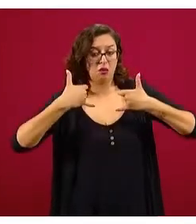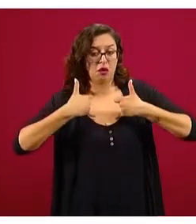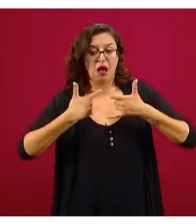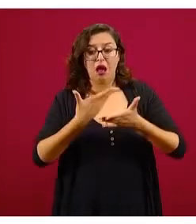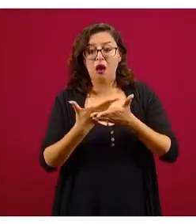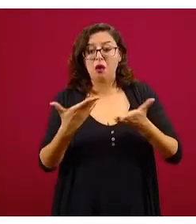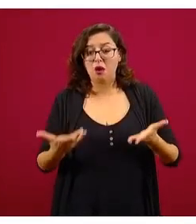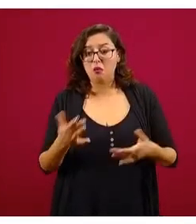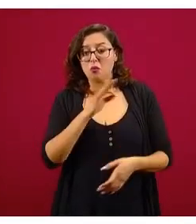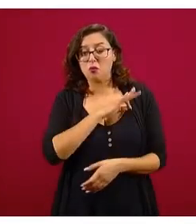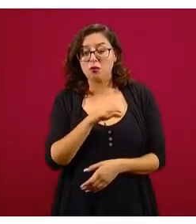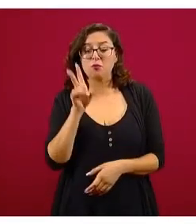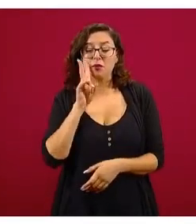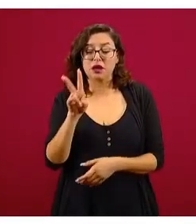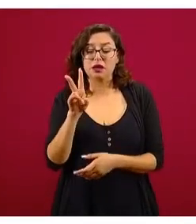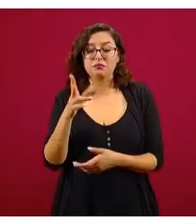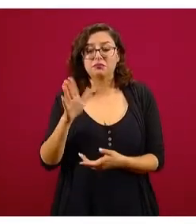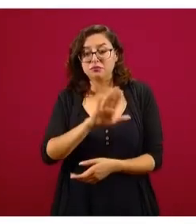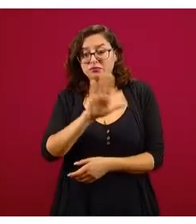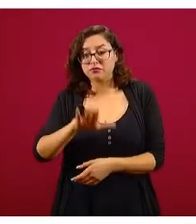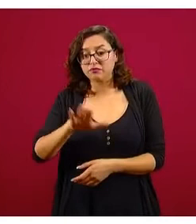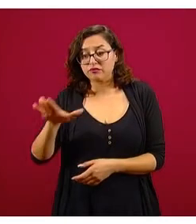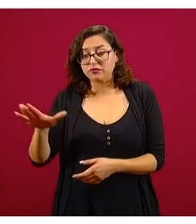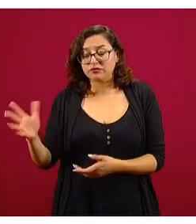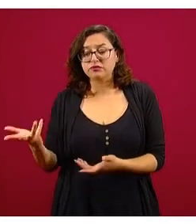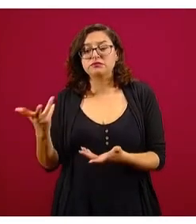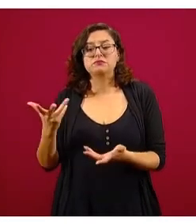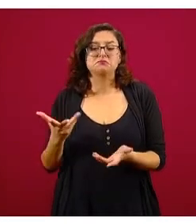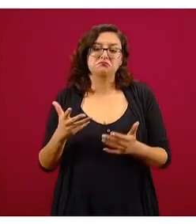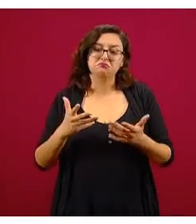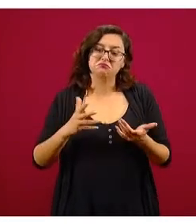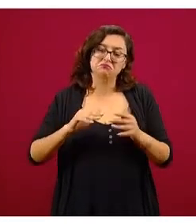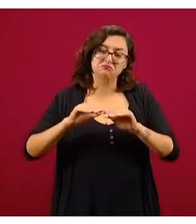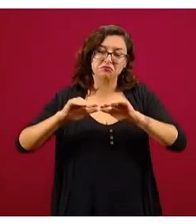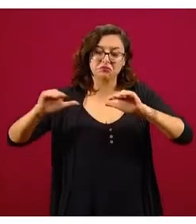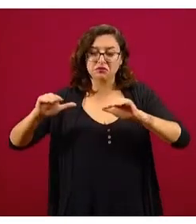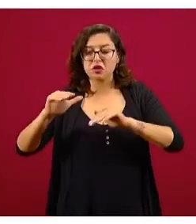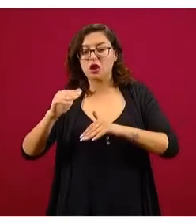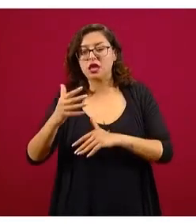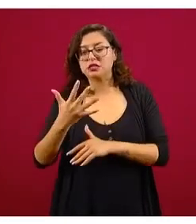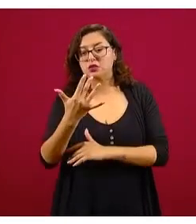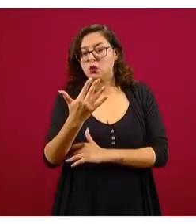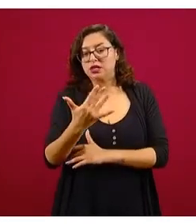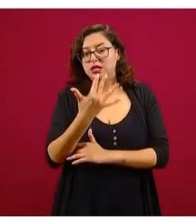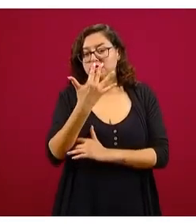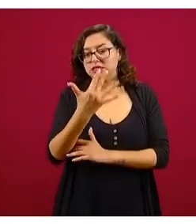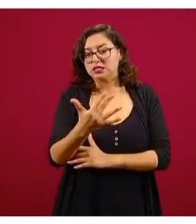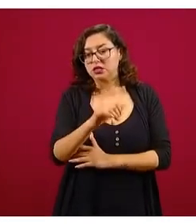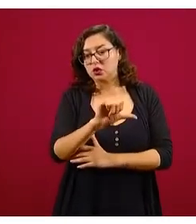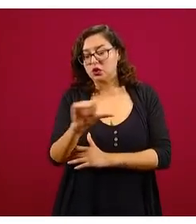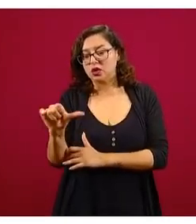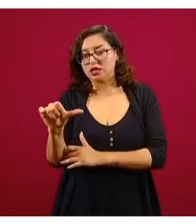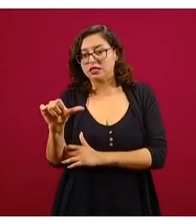podemos ver que la mayor carga está repartida prácticamente entre el grupo que va de 55 a